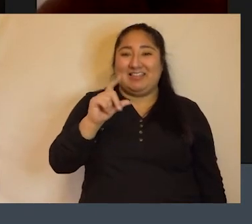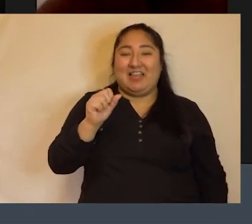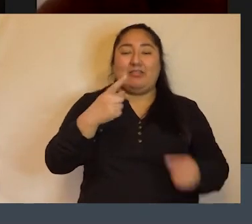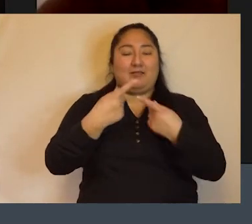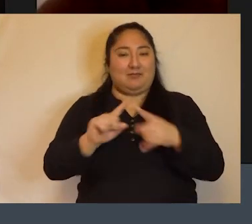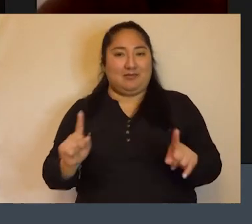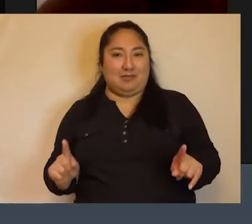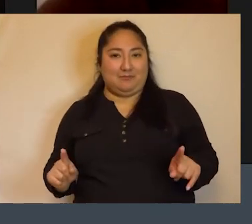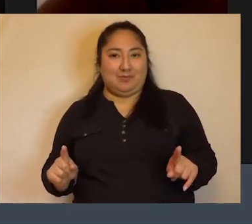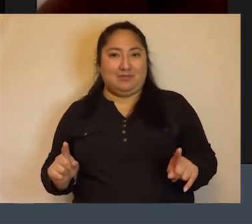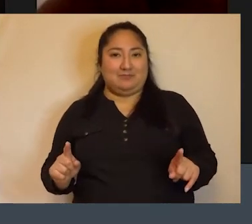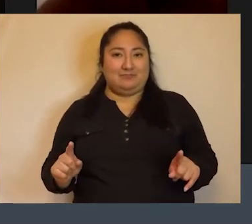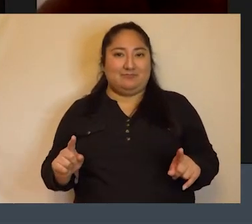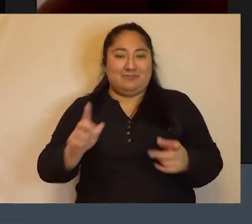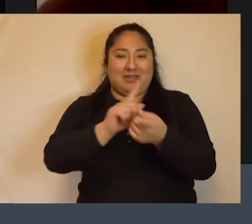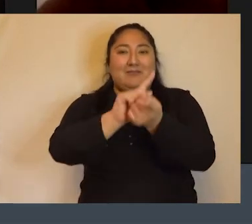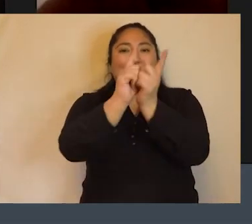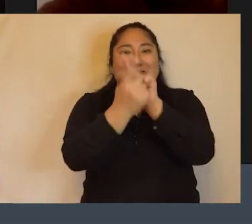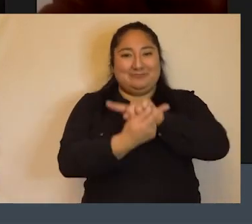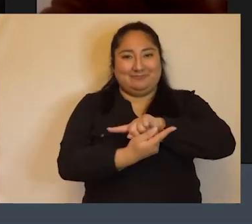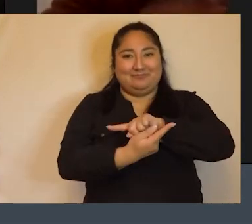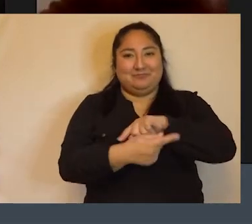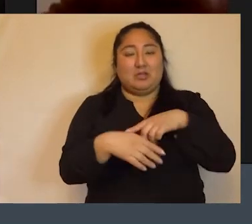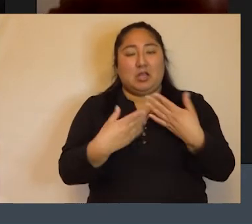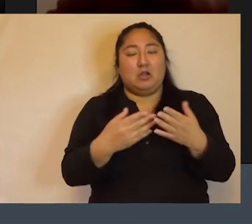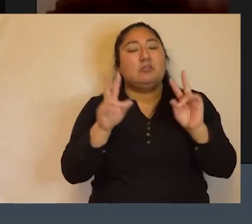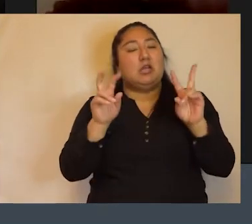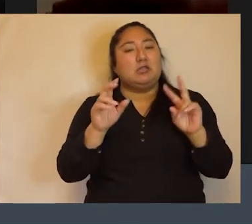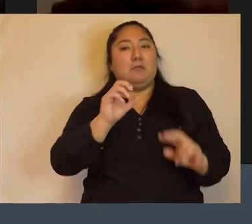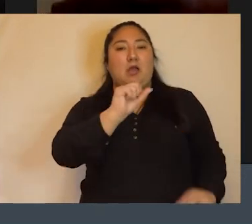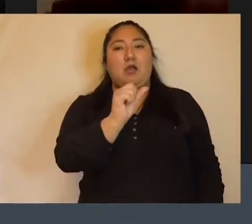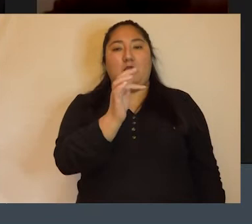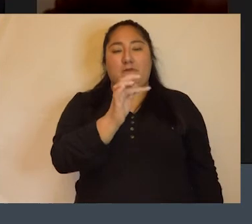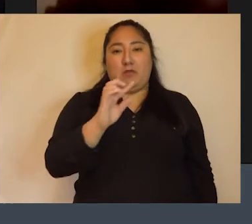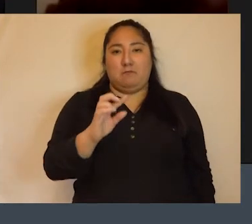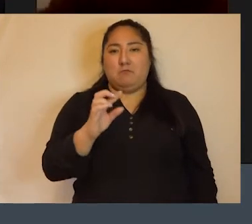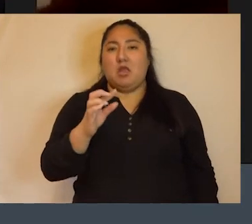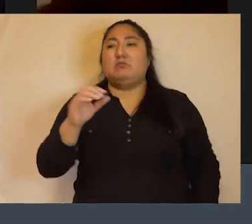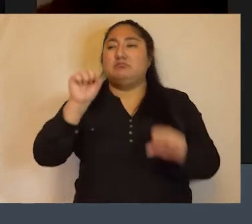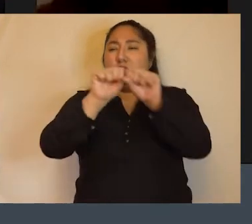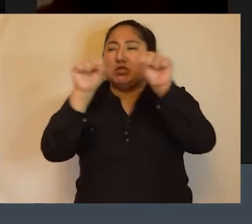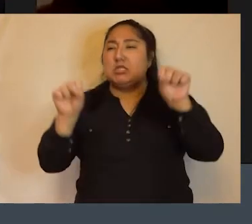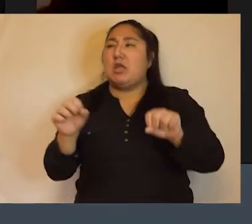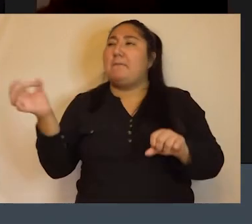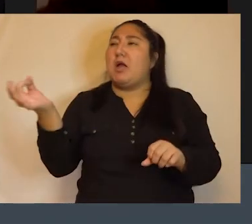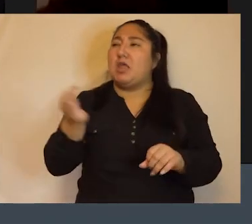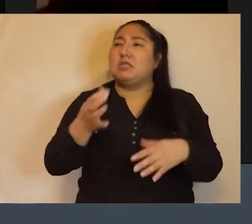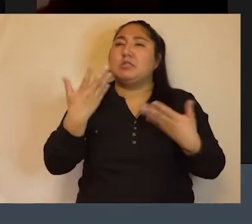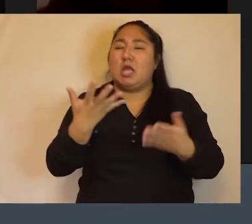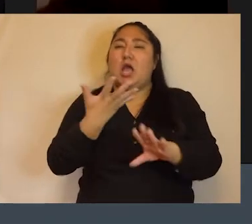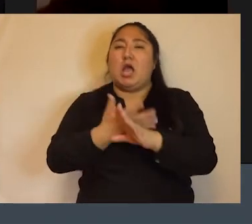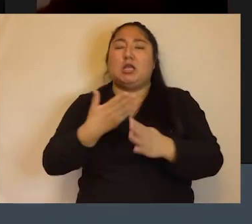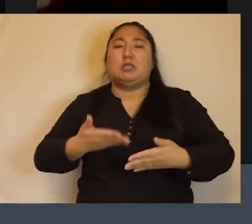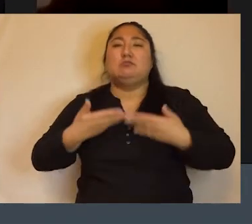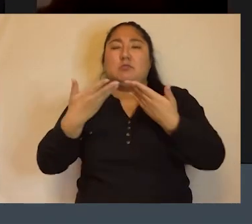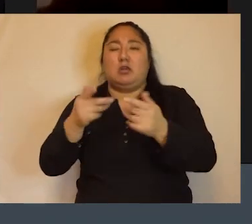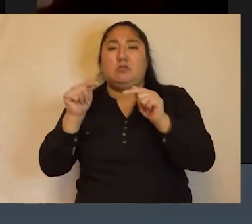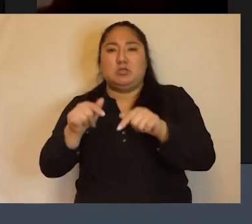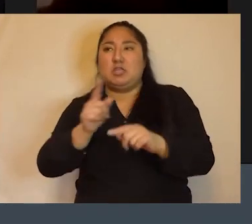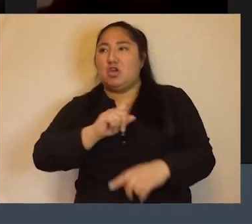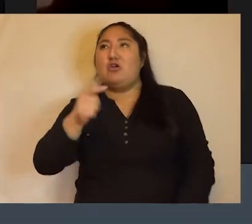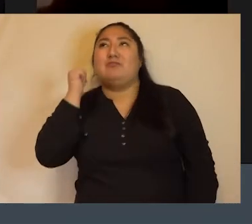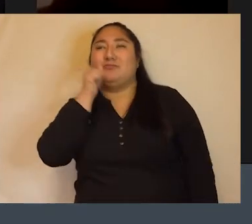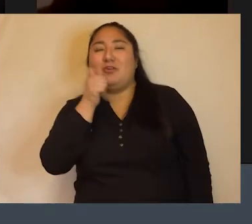estadística que van entregando las propias AFP y que el sistema les ha dicho que tienen que entregarlo así, no